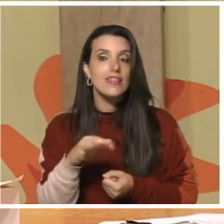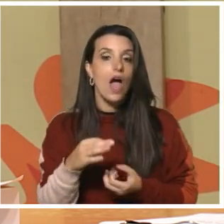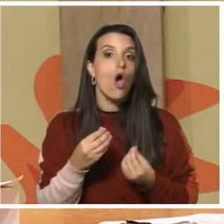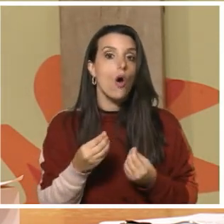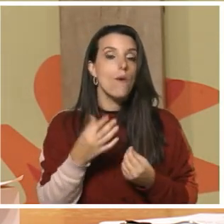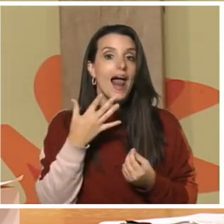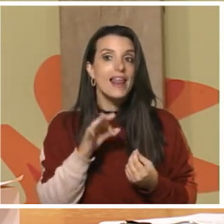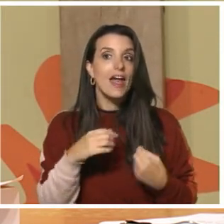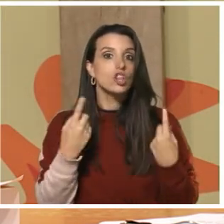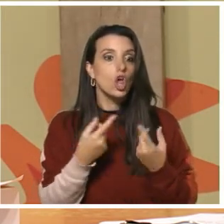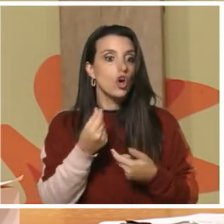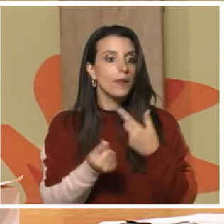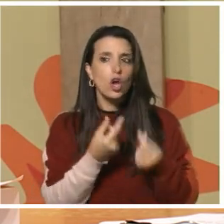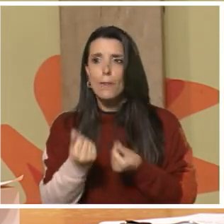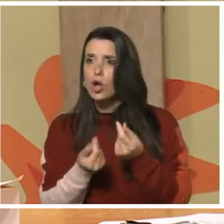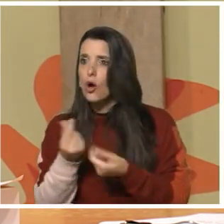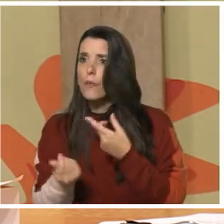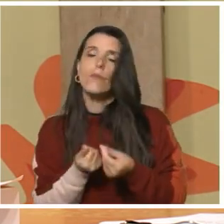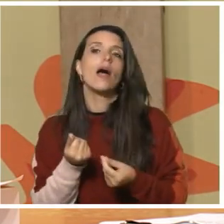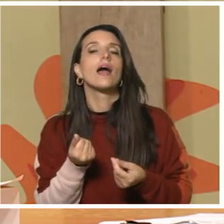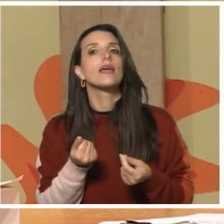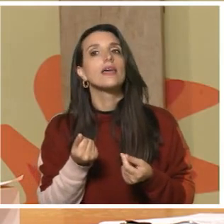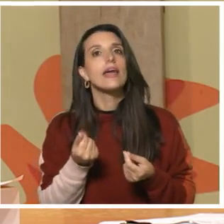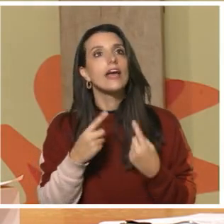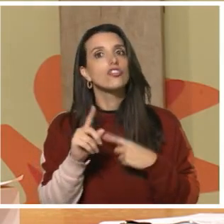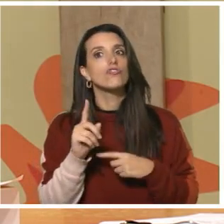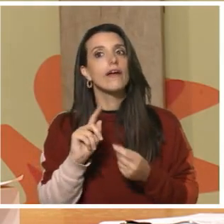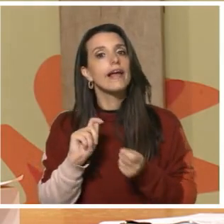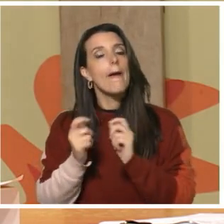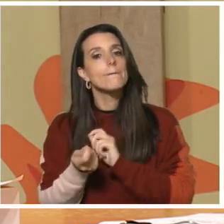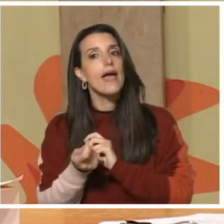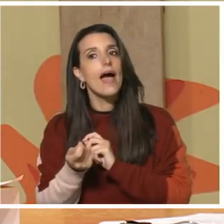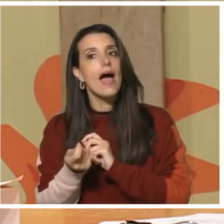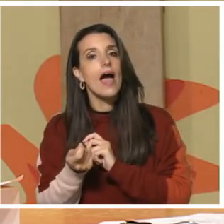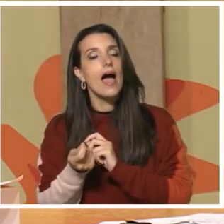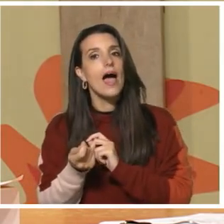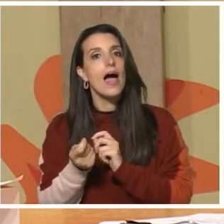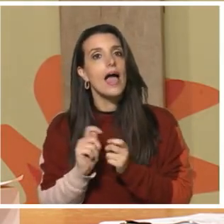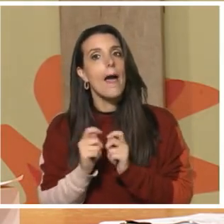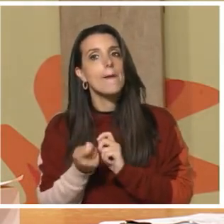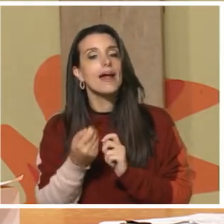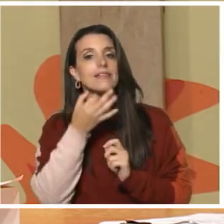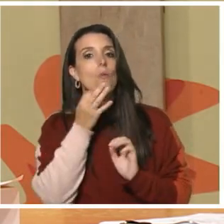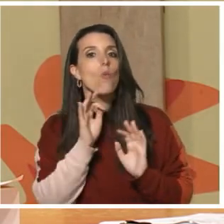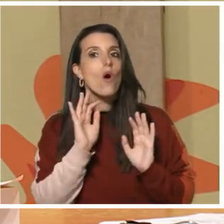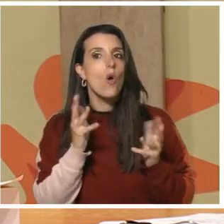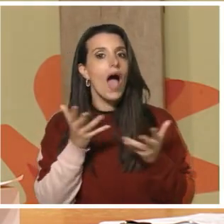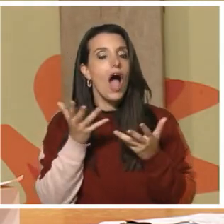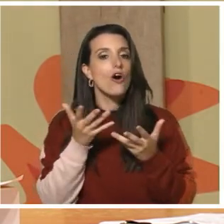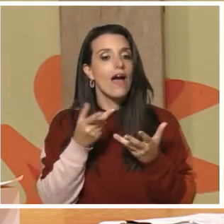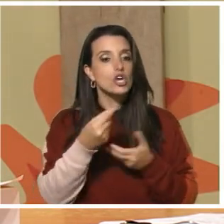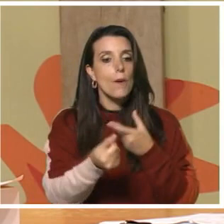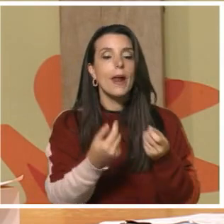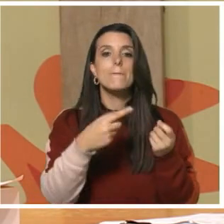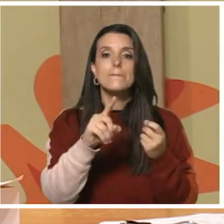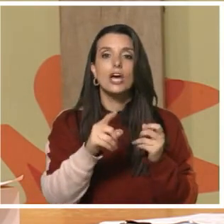porque realmente seguimos consumiendo más, los números los están diciendo. Entonces cambiamos un poco, miramos un poquito para decir, bueno, vamos a consumir, pero